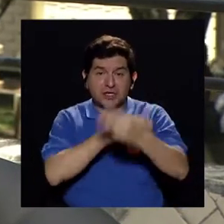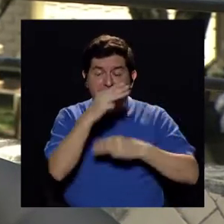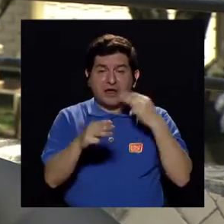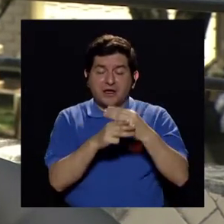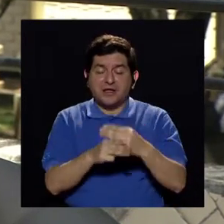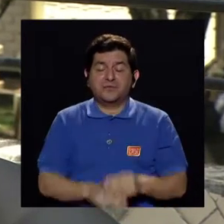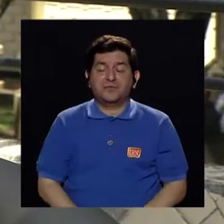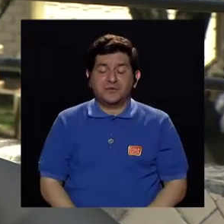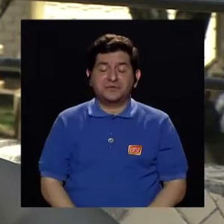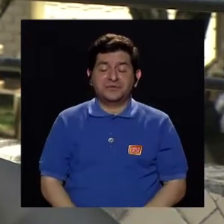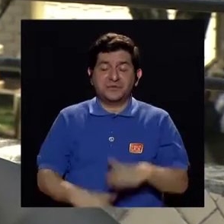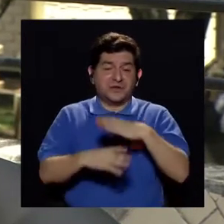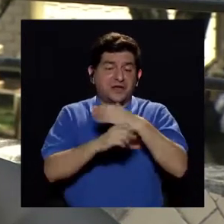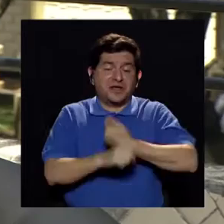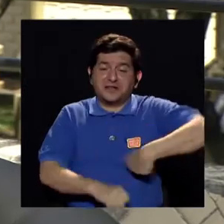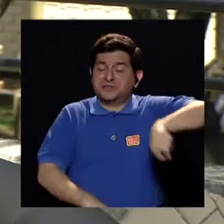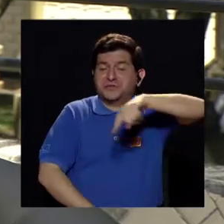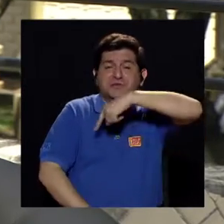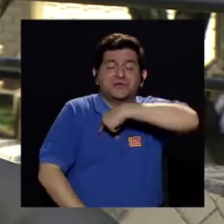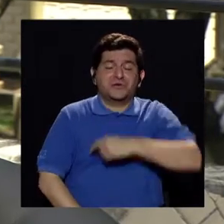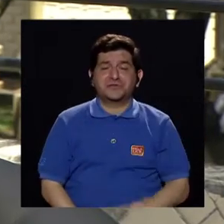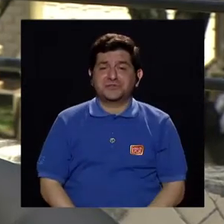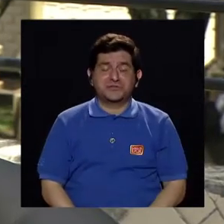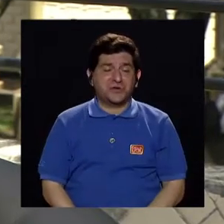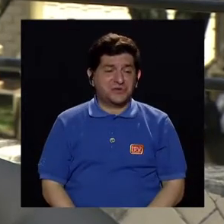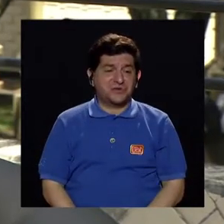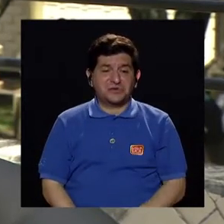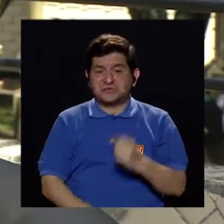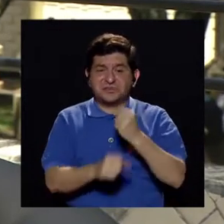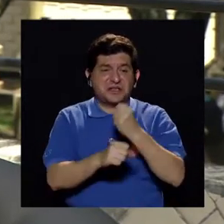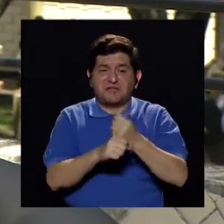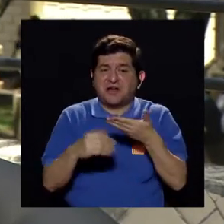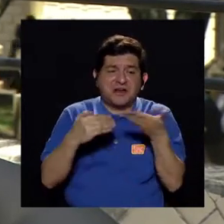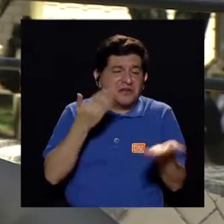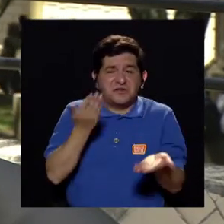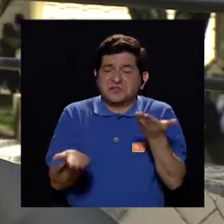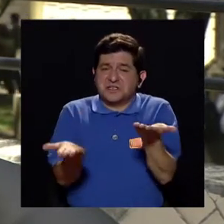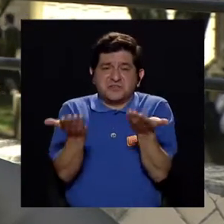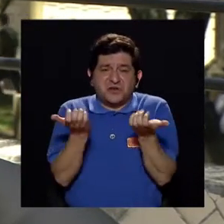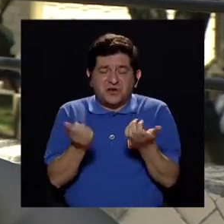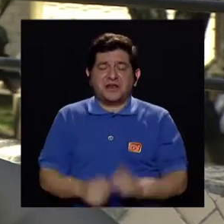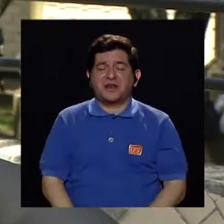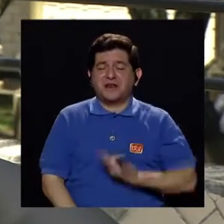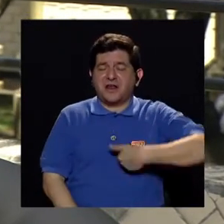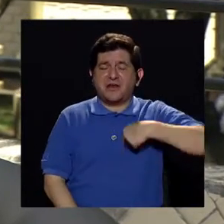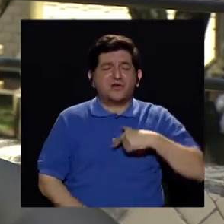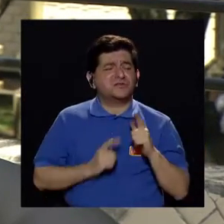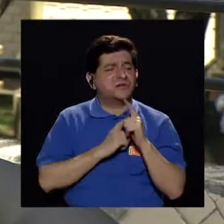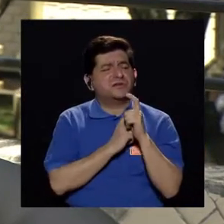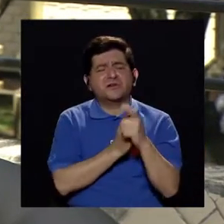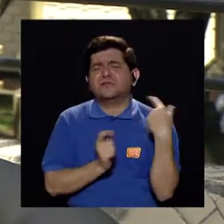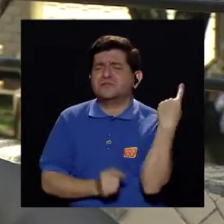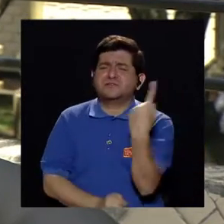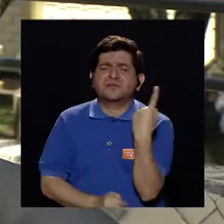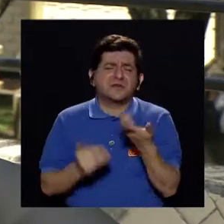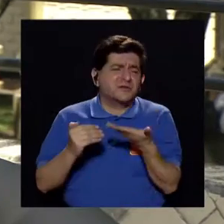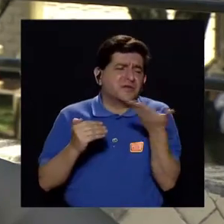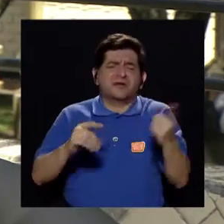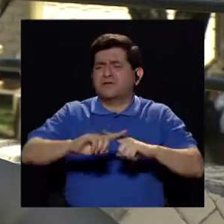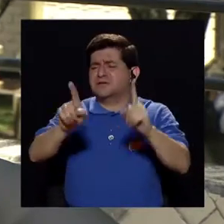que trabajemos en cosas que a veces no queremos trabajar, estemos todo el día en un corre-corre de un montón de